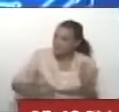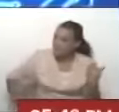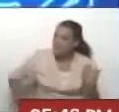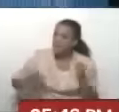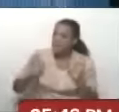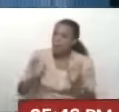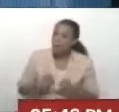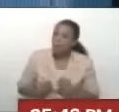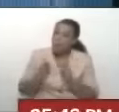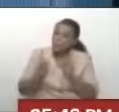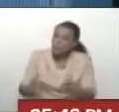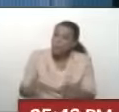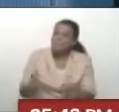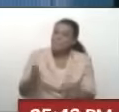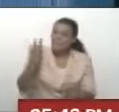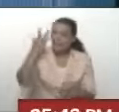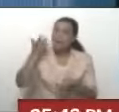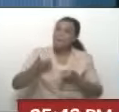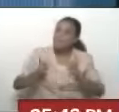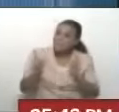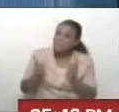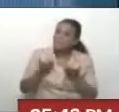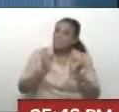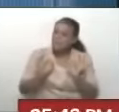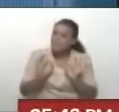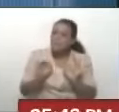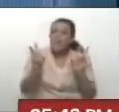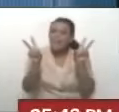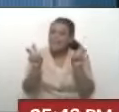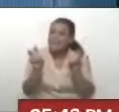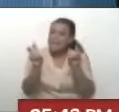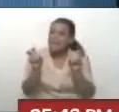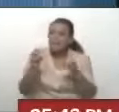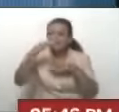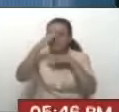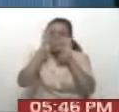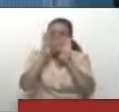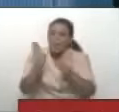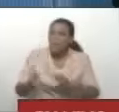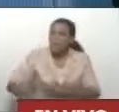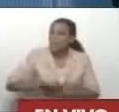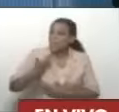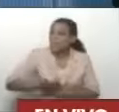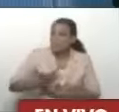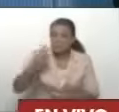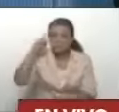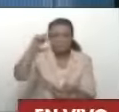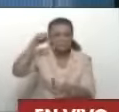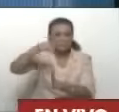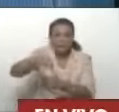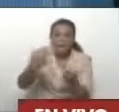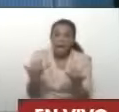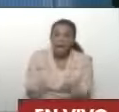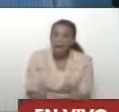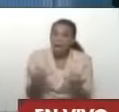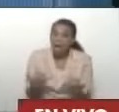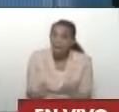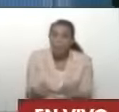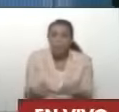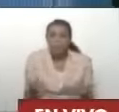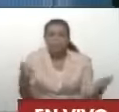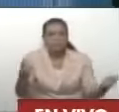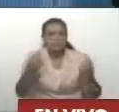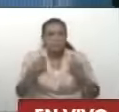gran oportunidad, ¿no?, que nos permite precisamente abordar uno de los temas que en la actualidad ha